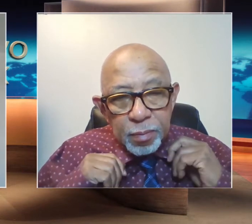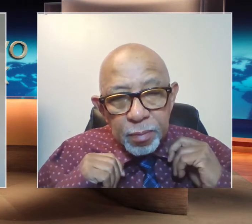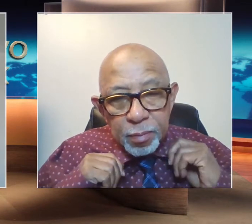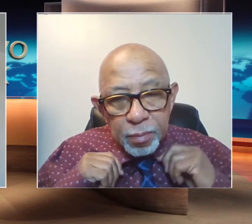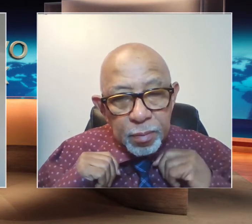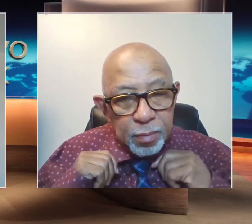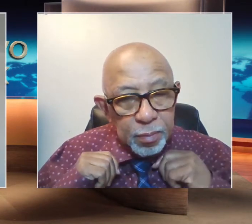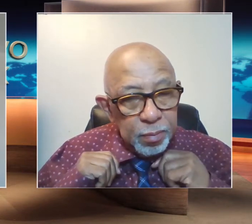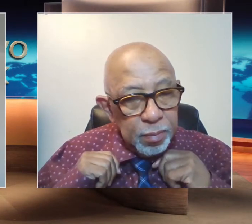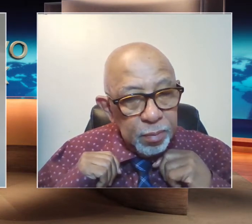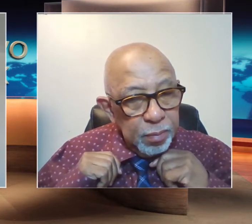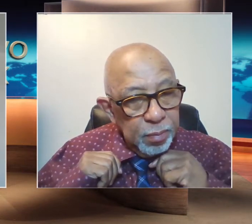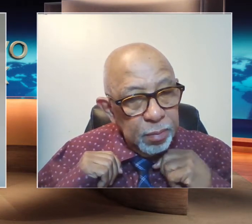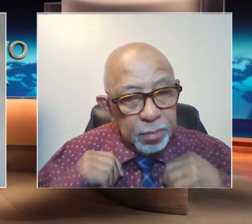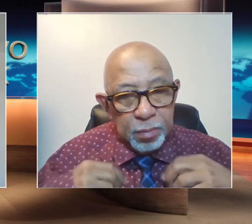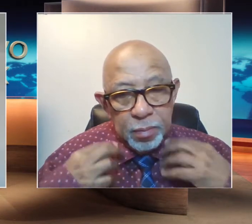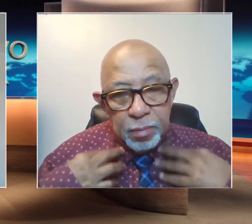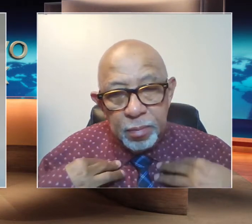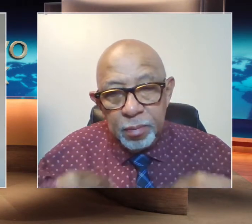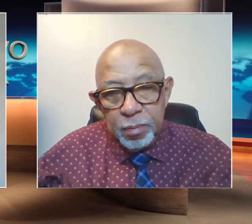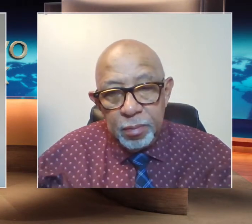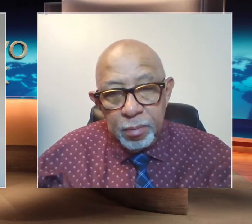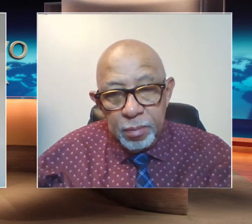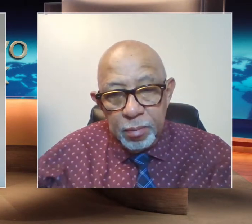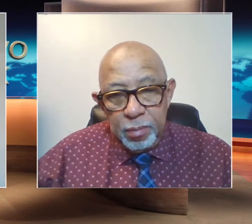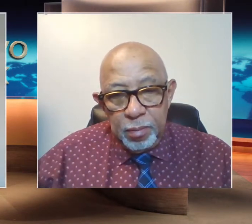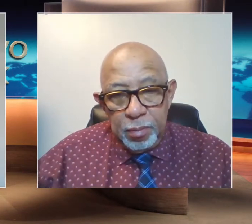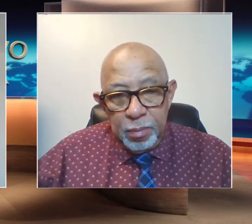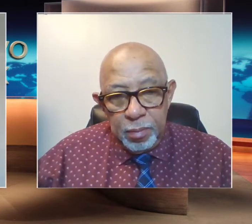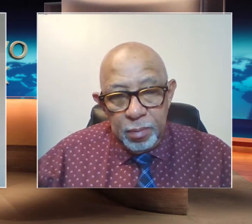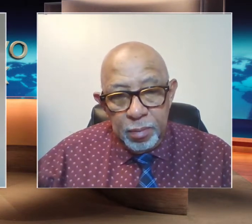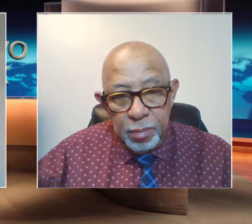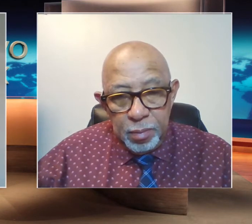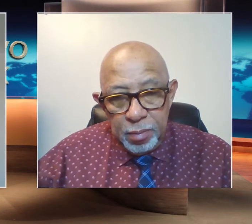Danilo Medina fue a dar el pésame a su amigo